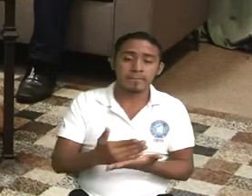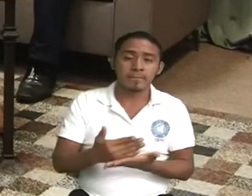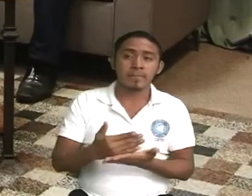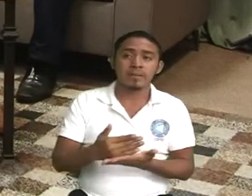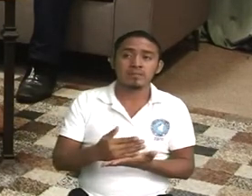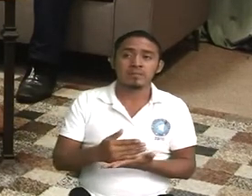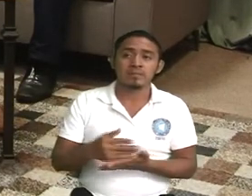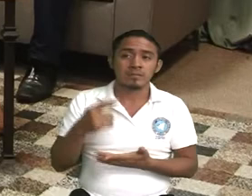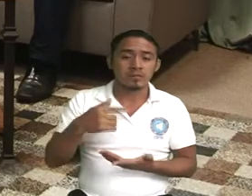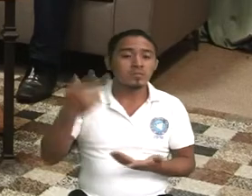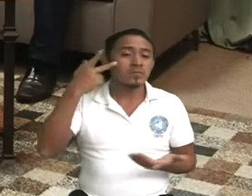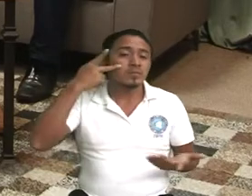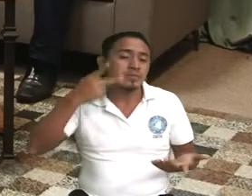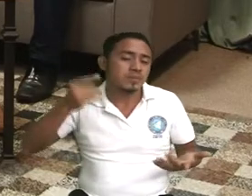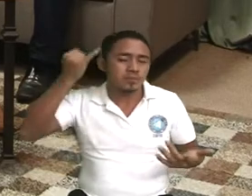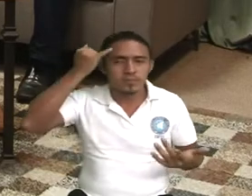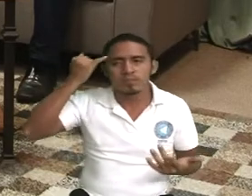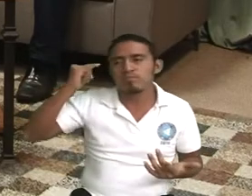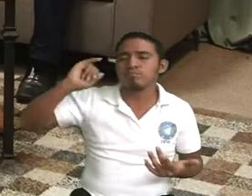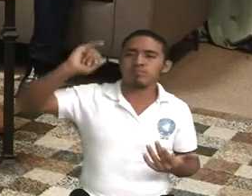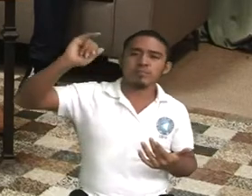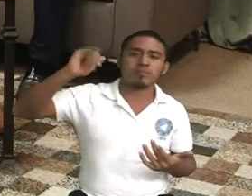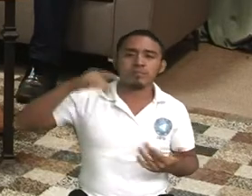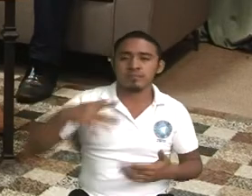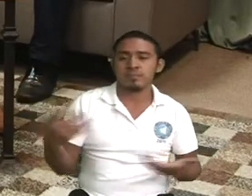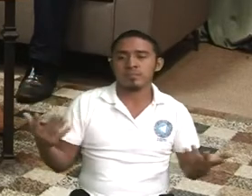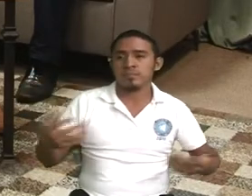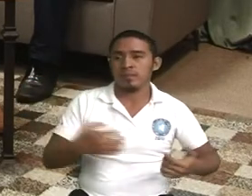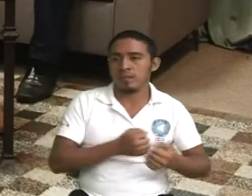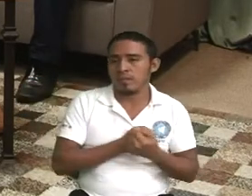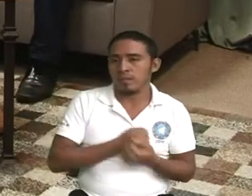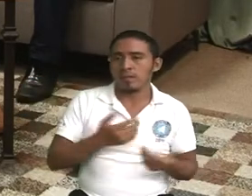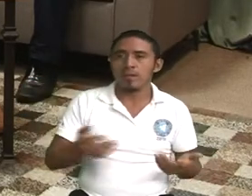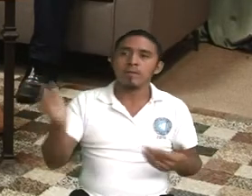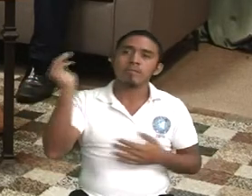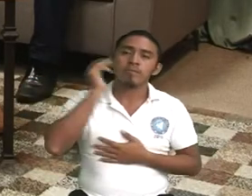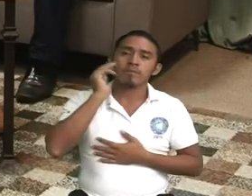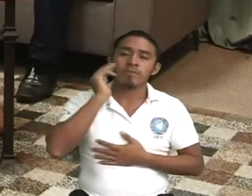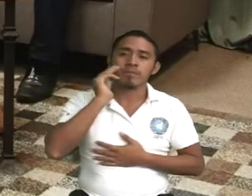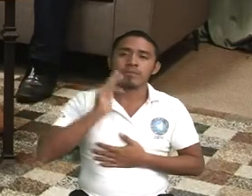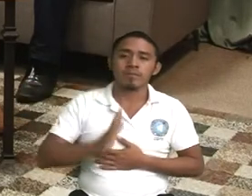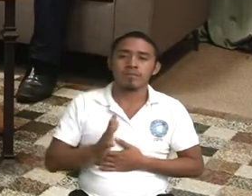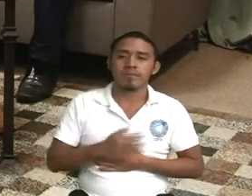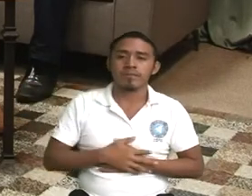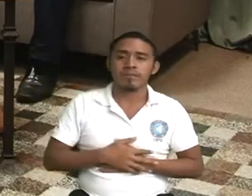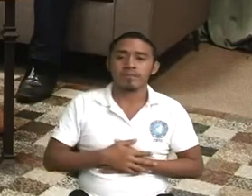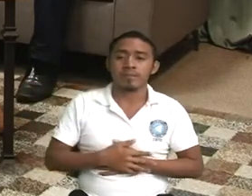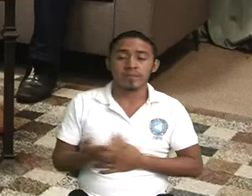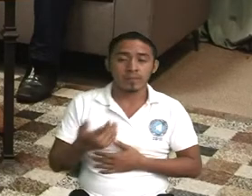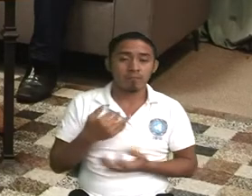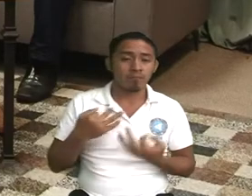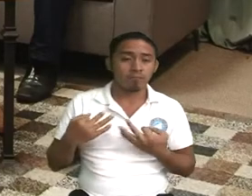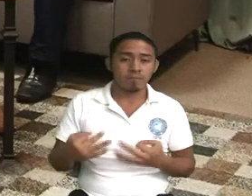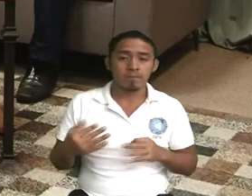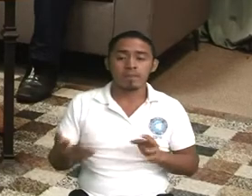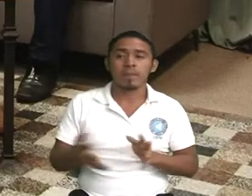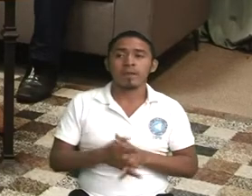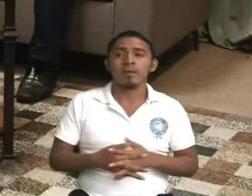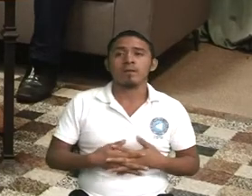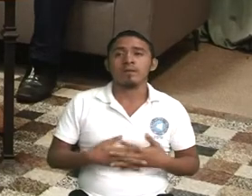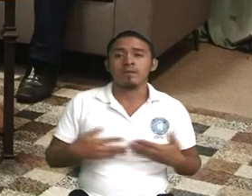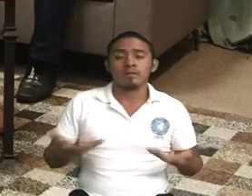se expresa esa creatividad, ese amor a mamá, ¿verdad? Esa creatividad, esa originalidad. Hemos